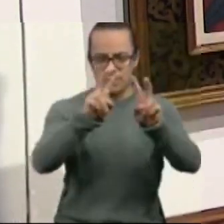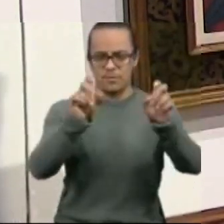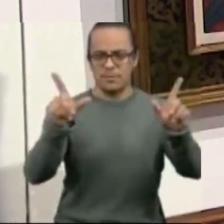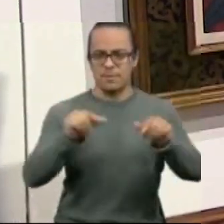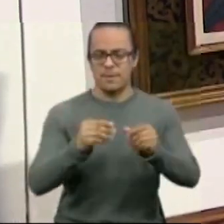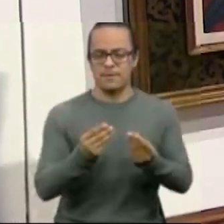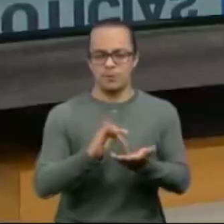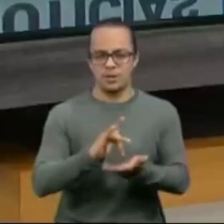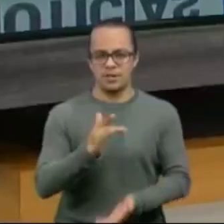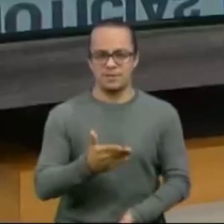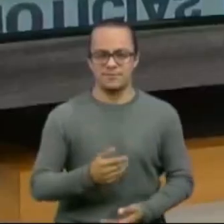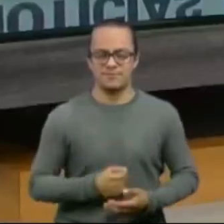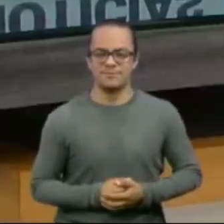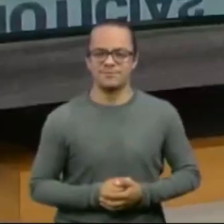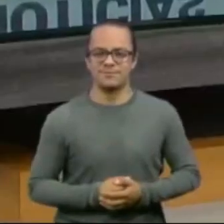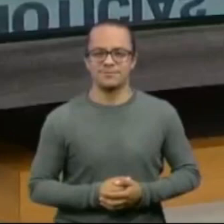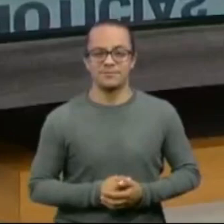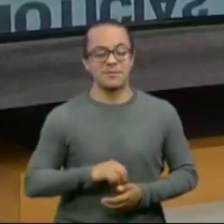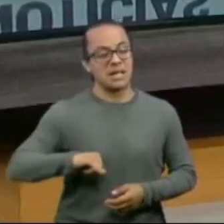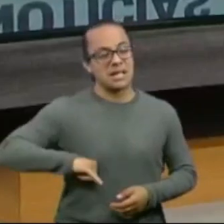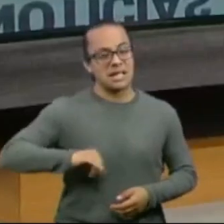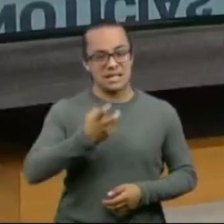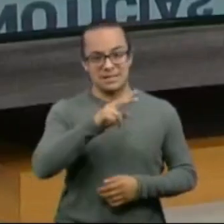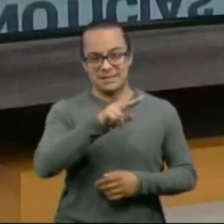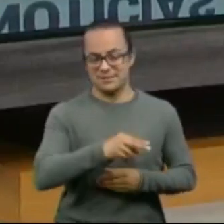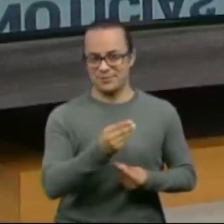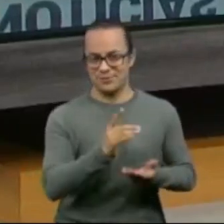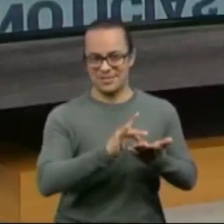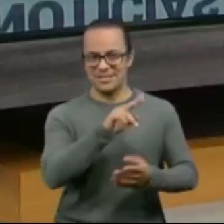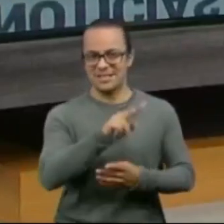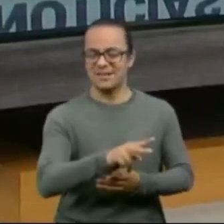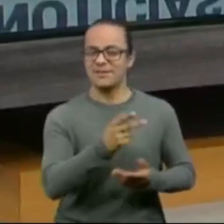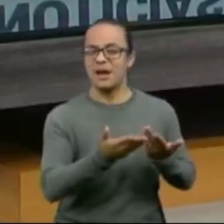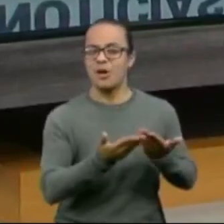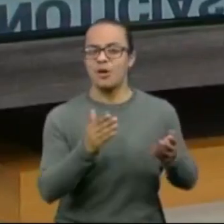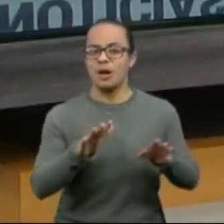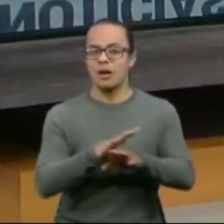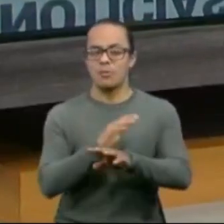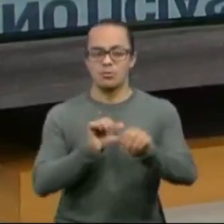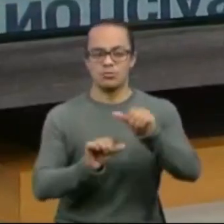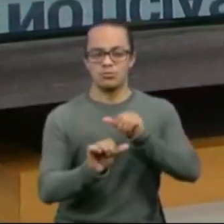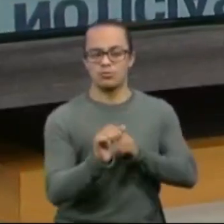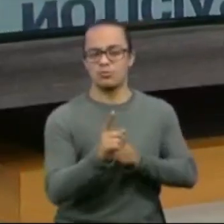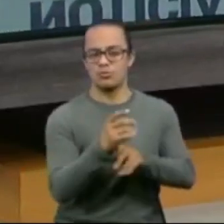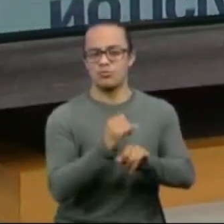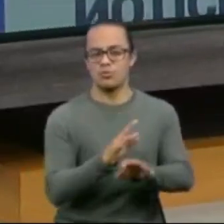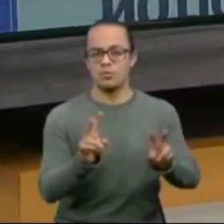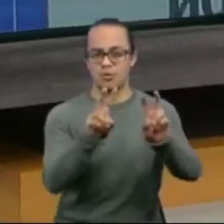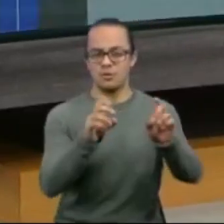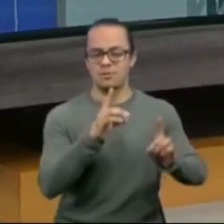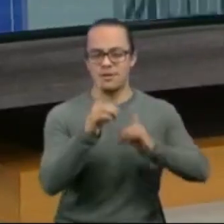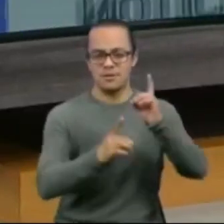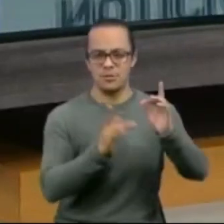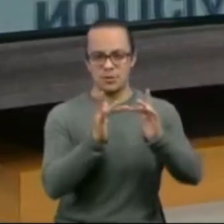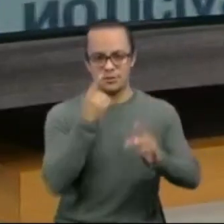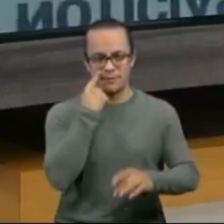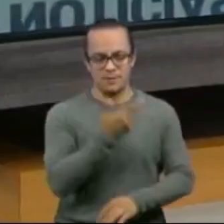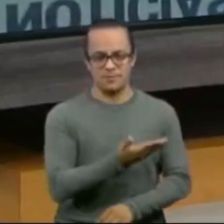gracias. Qué interesante. Gracias, Roberto Bobby Flores. Y ahora nos vamos con toda la información deportiva con Luis